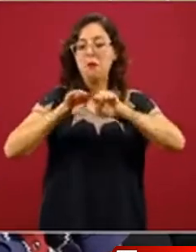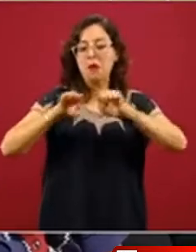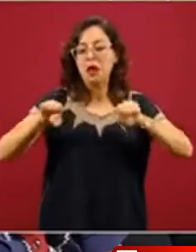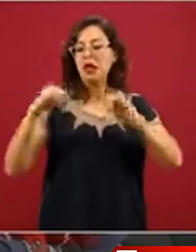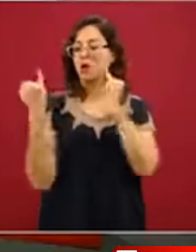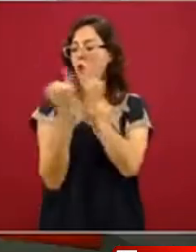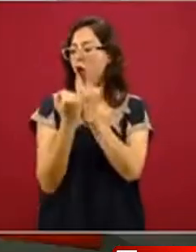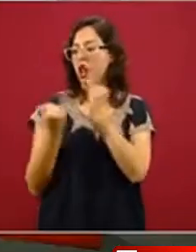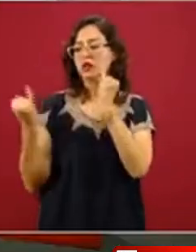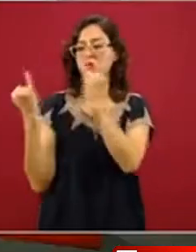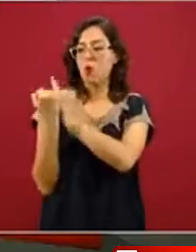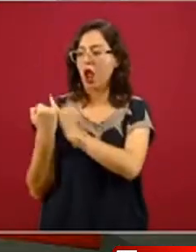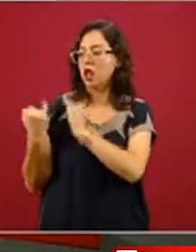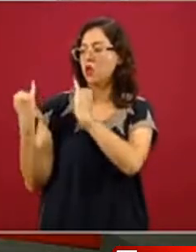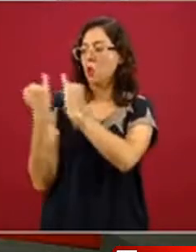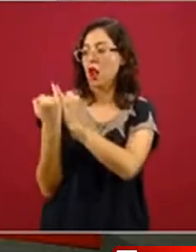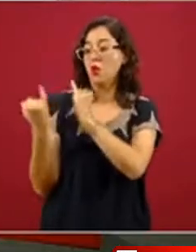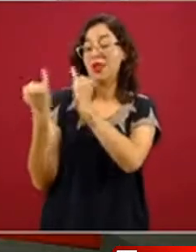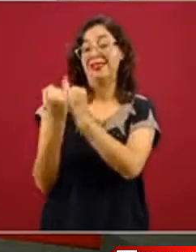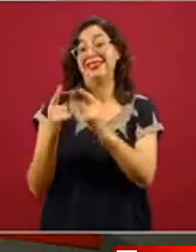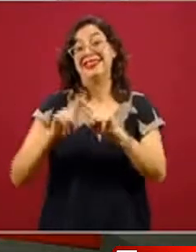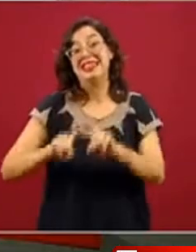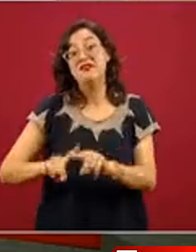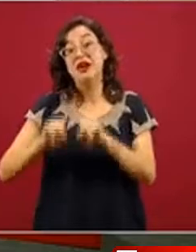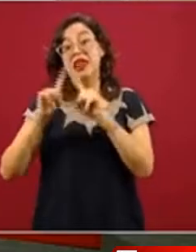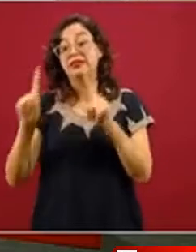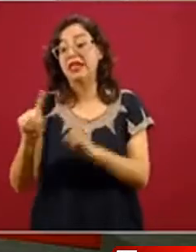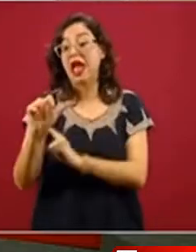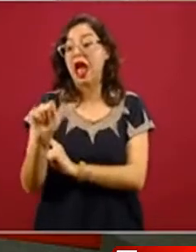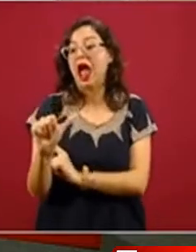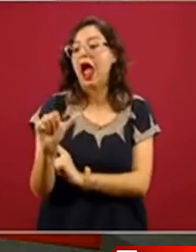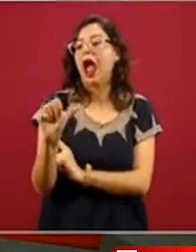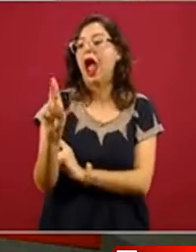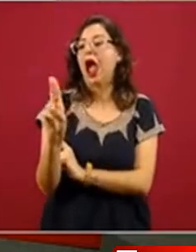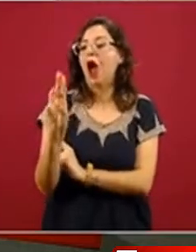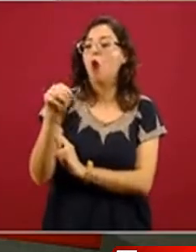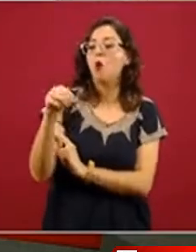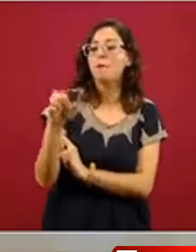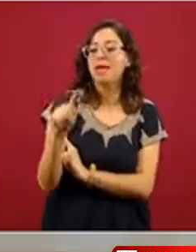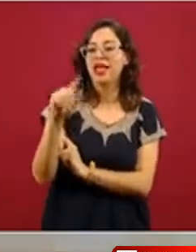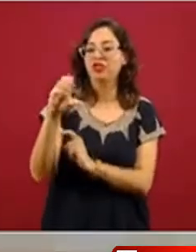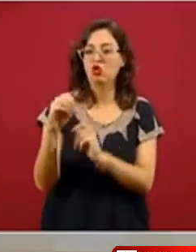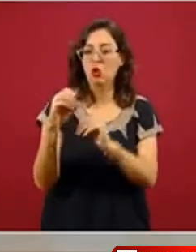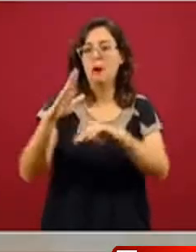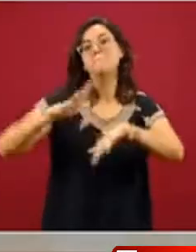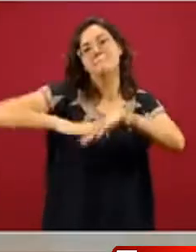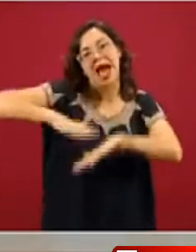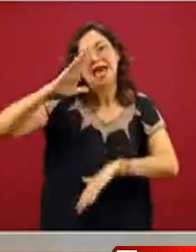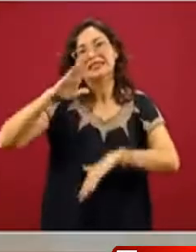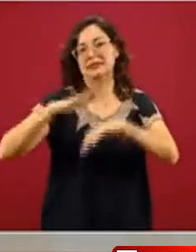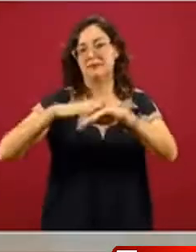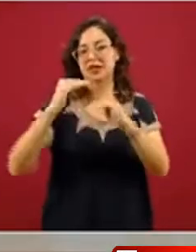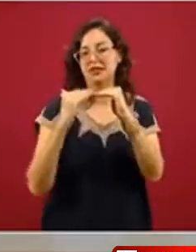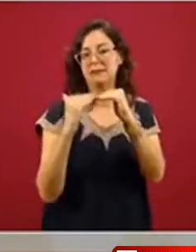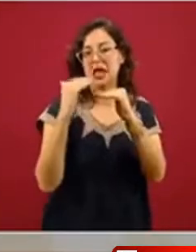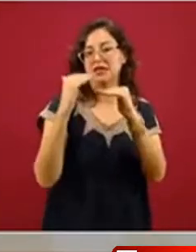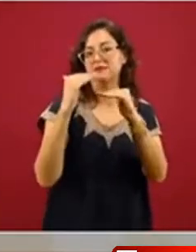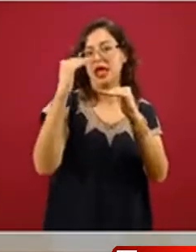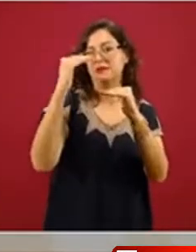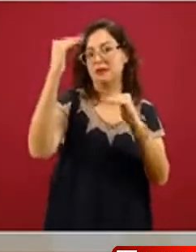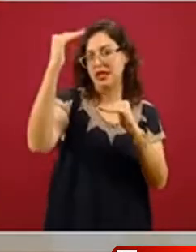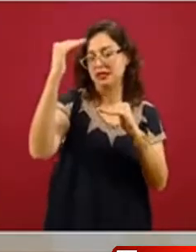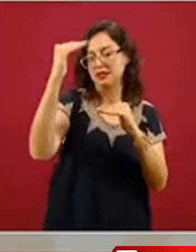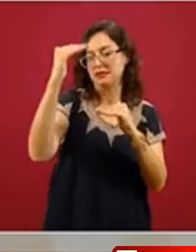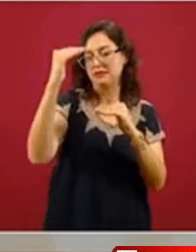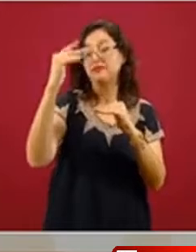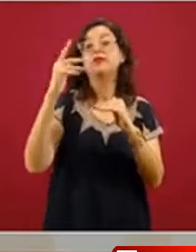epidemia, los casos de hoy son mayores a los de ayer. Cuando baje la epidemia, los casos de hoy son menores a los de ayer.